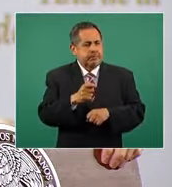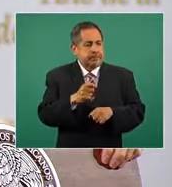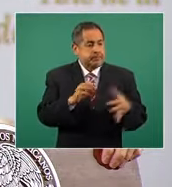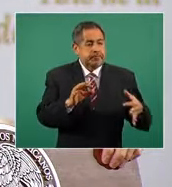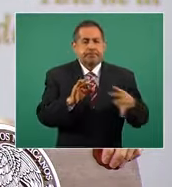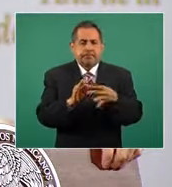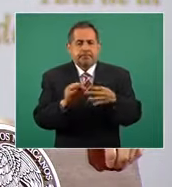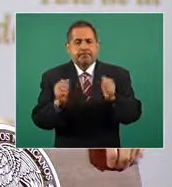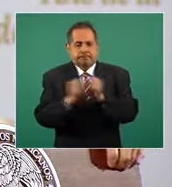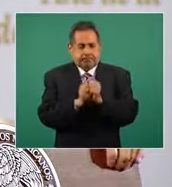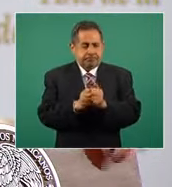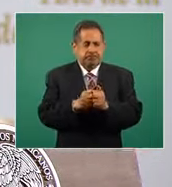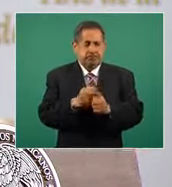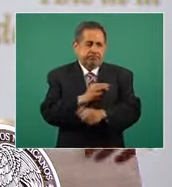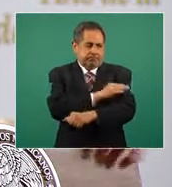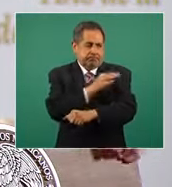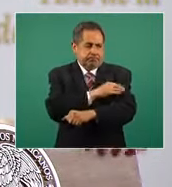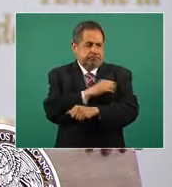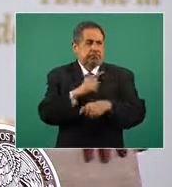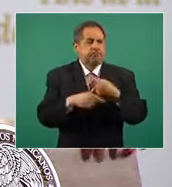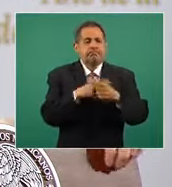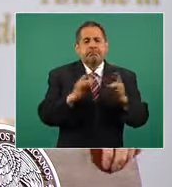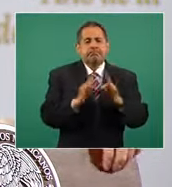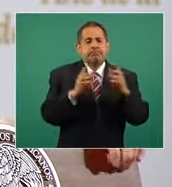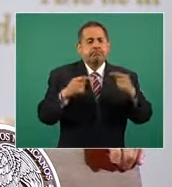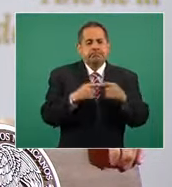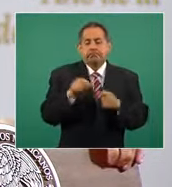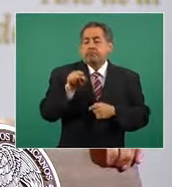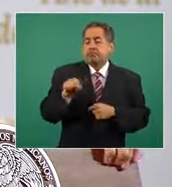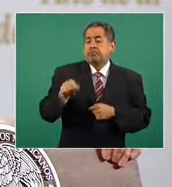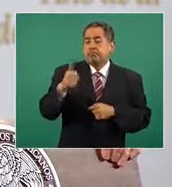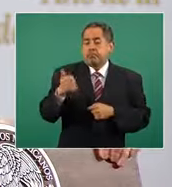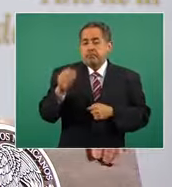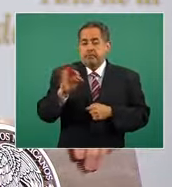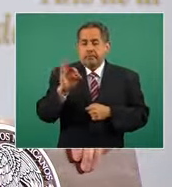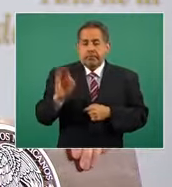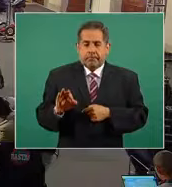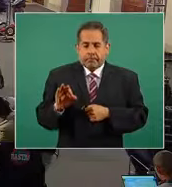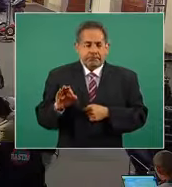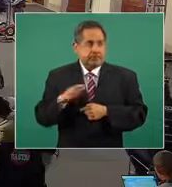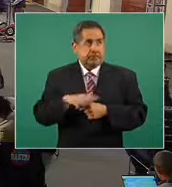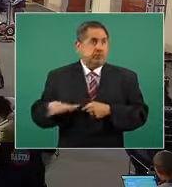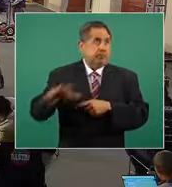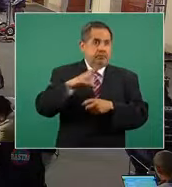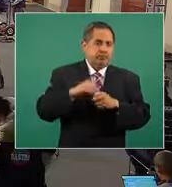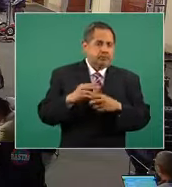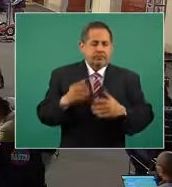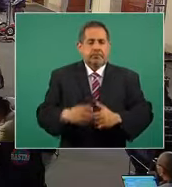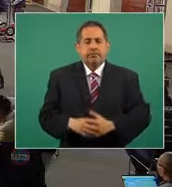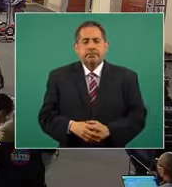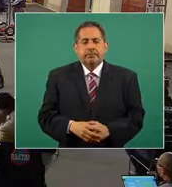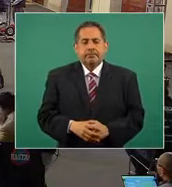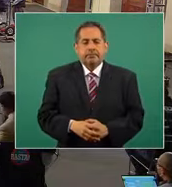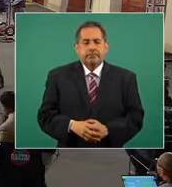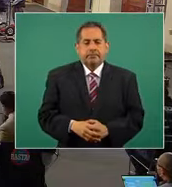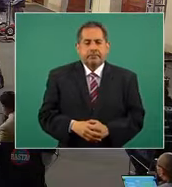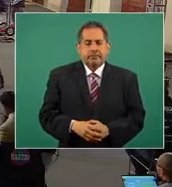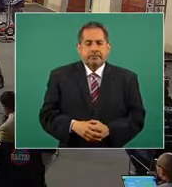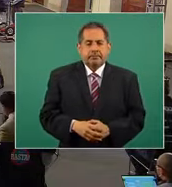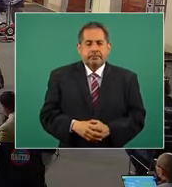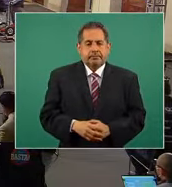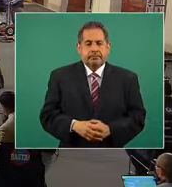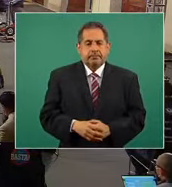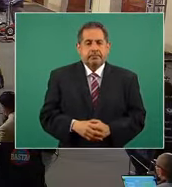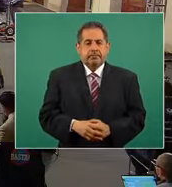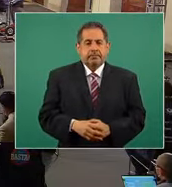asociados a vacunación e inmunización. Representan 0.6% de los eventos ocurridos. Esto es todo.